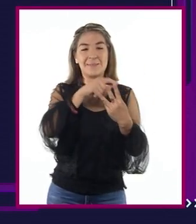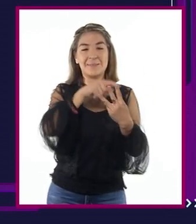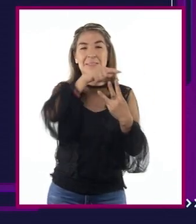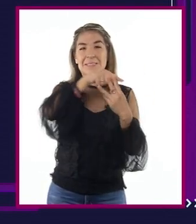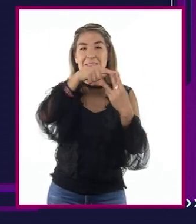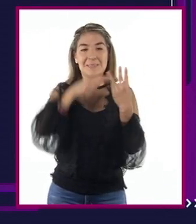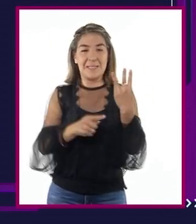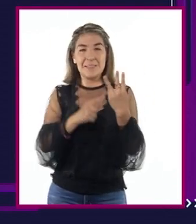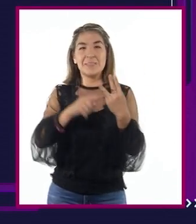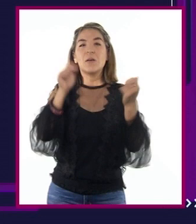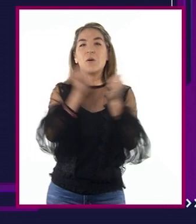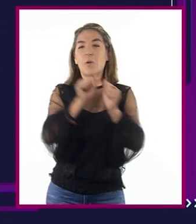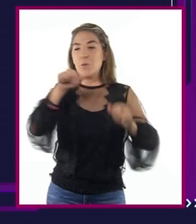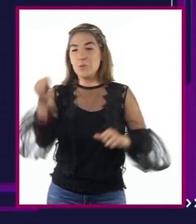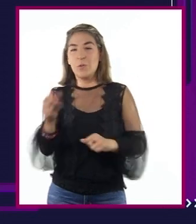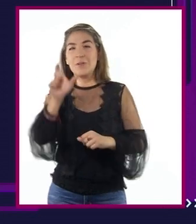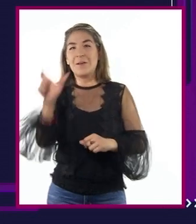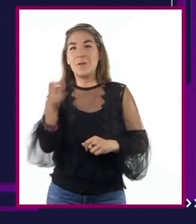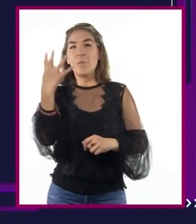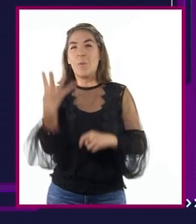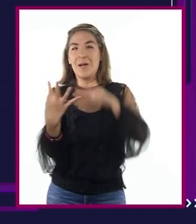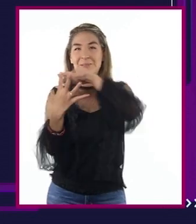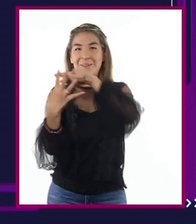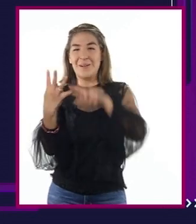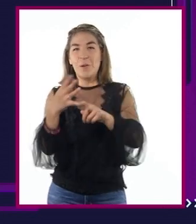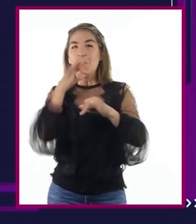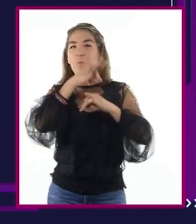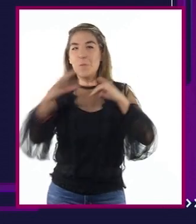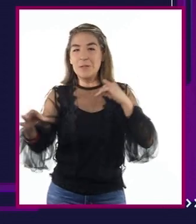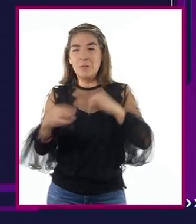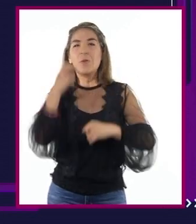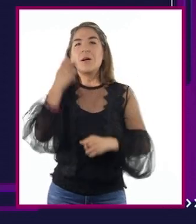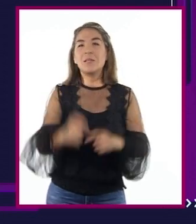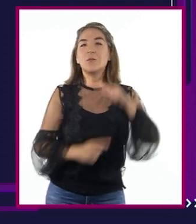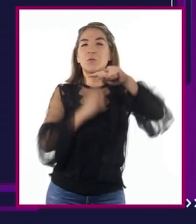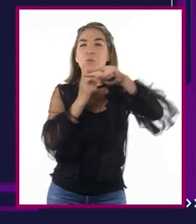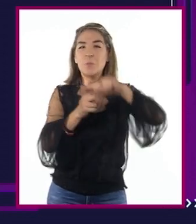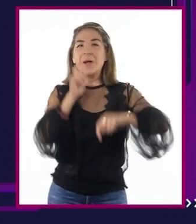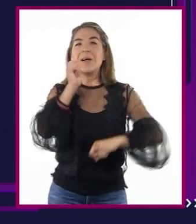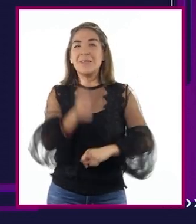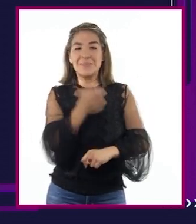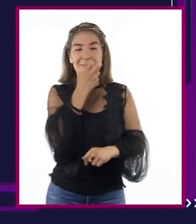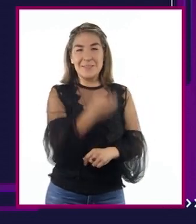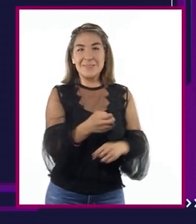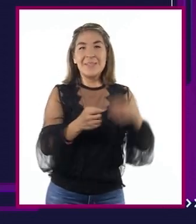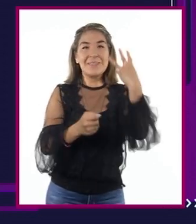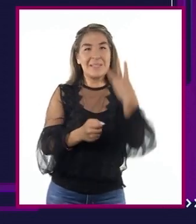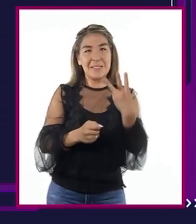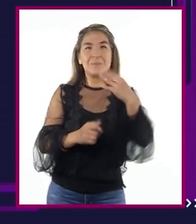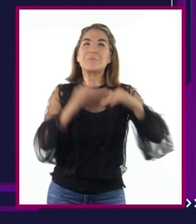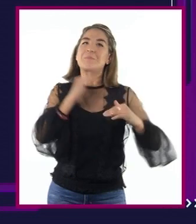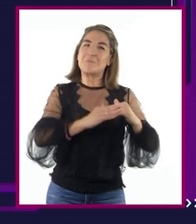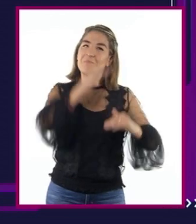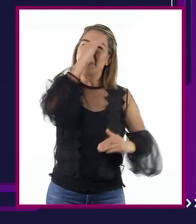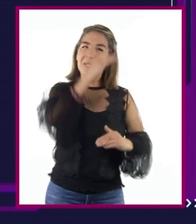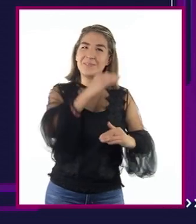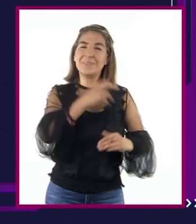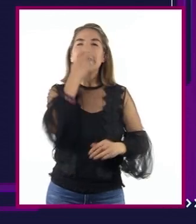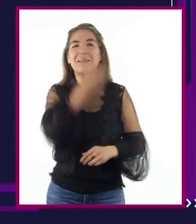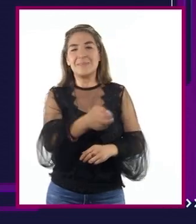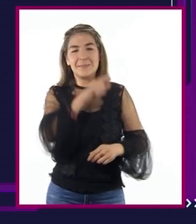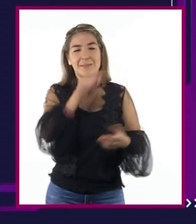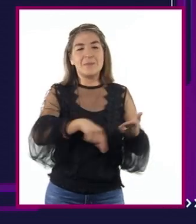la suma de las frecuencias de las 4 últimas, la suma de las 3 primeras es mayor y